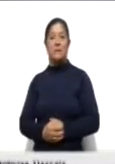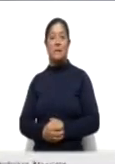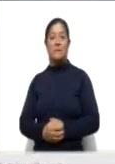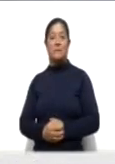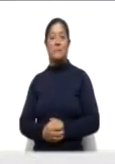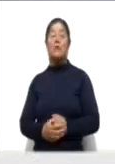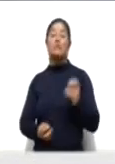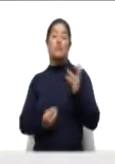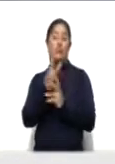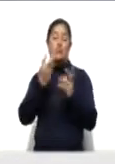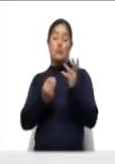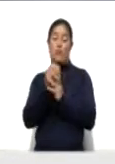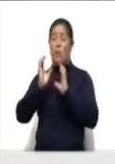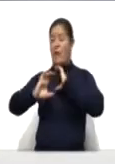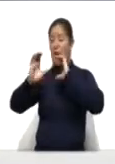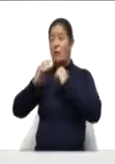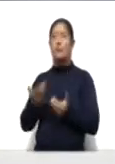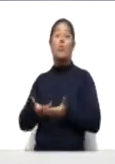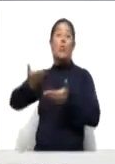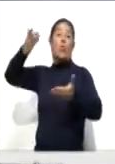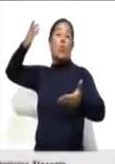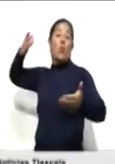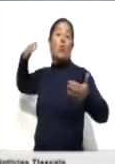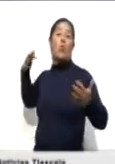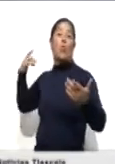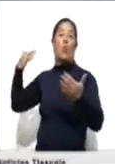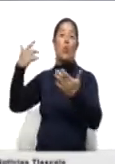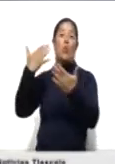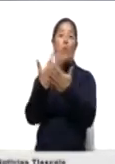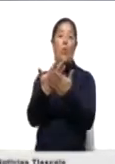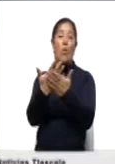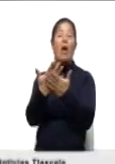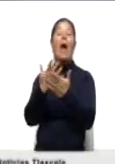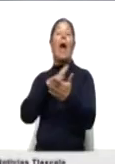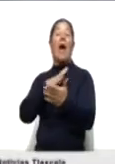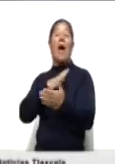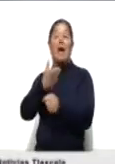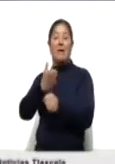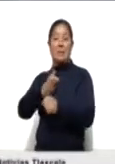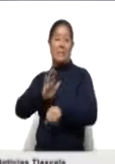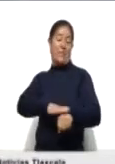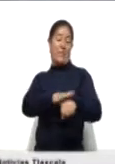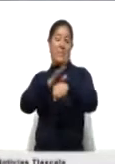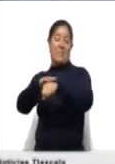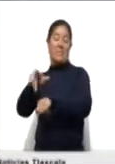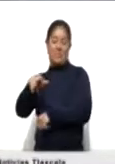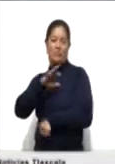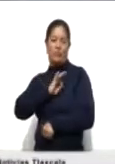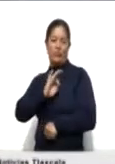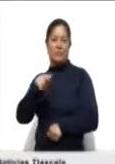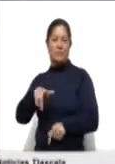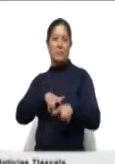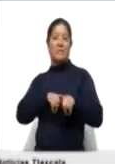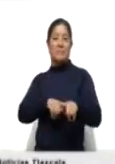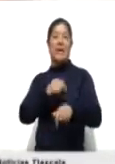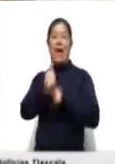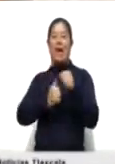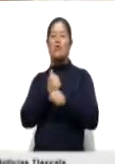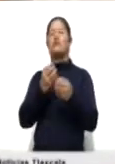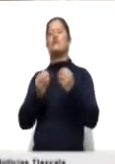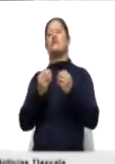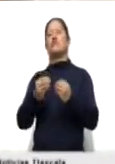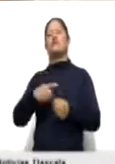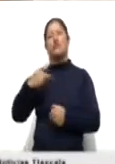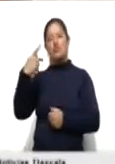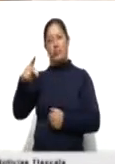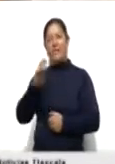nuevo y todo lo que tenemos de catálogo para todos ustedes, que sea lo mejor de lo mejor y muchos años más para Radio Tlaxcala. Hola,